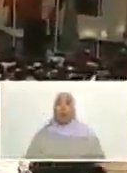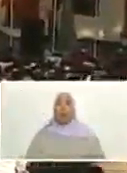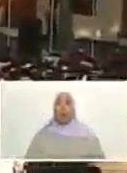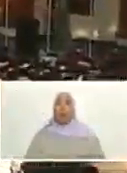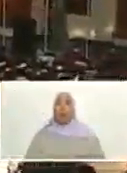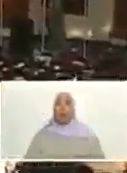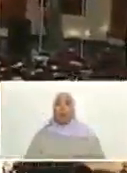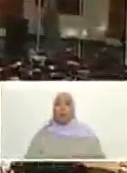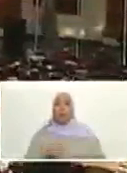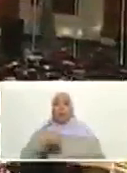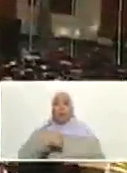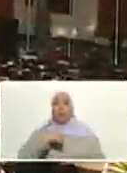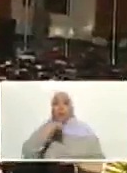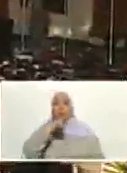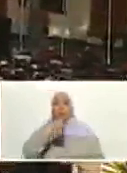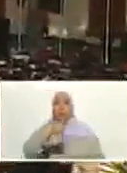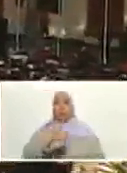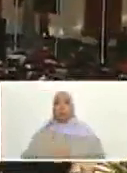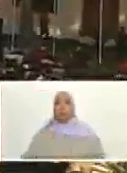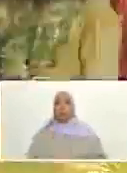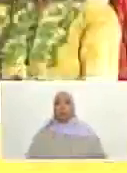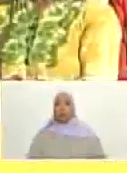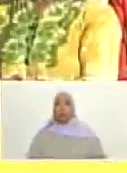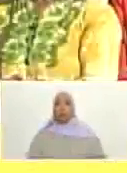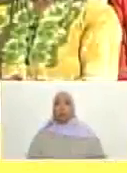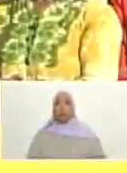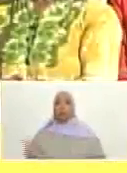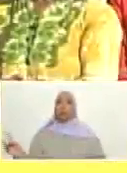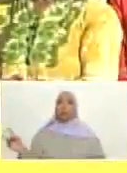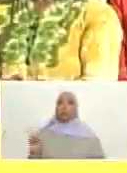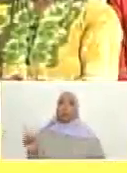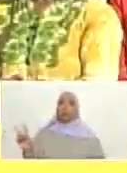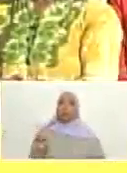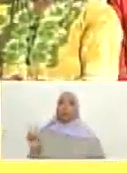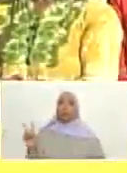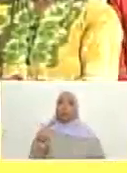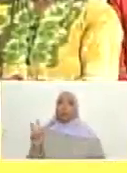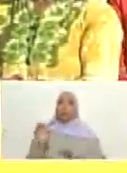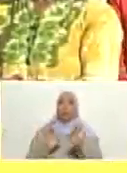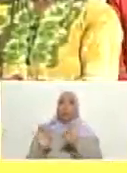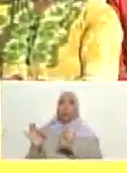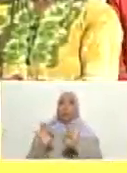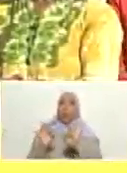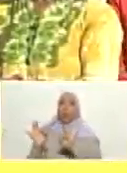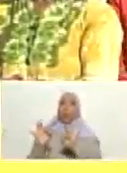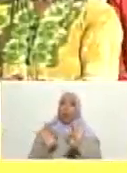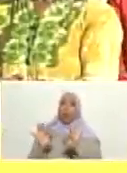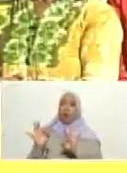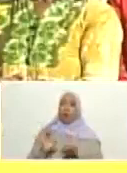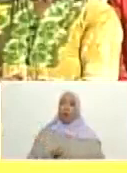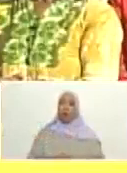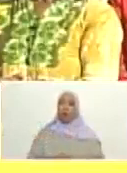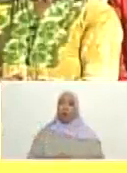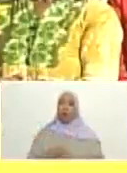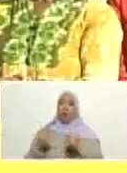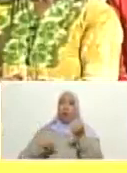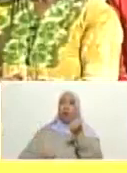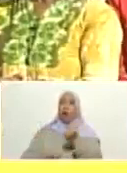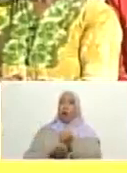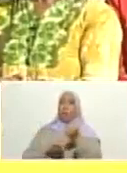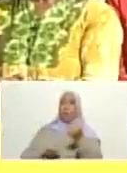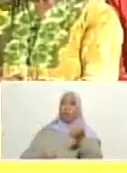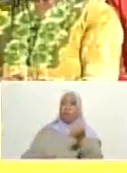Yo anuncio que Venezuela está preparada y